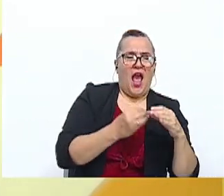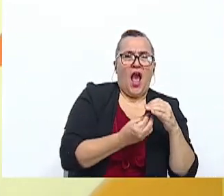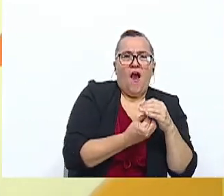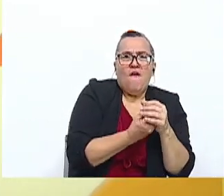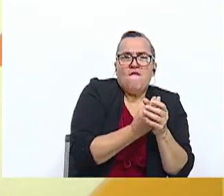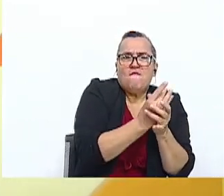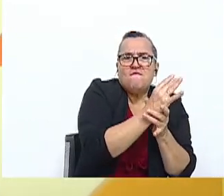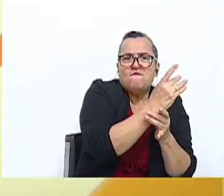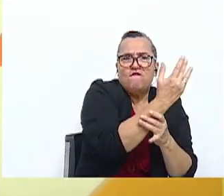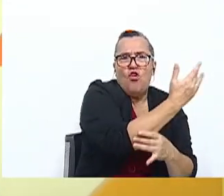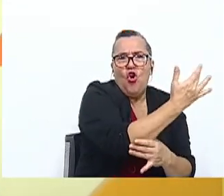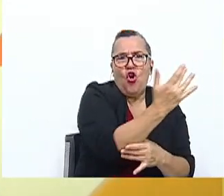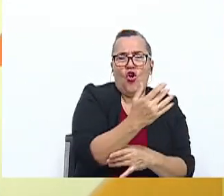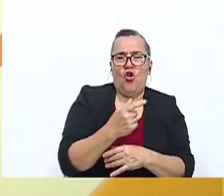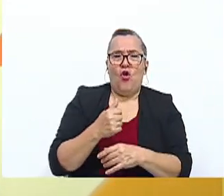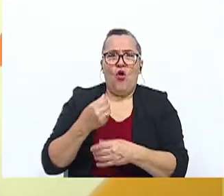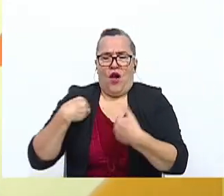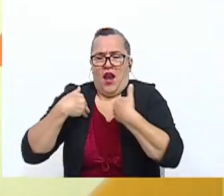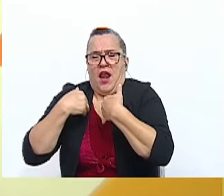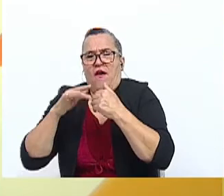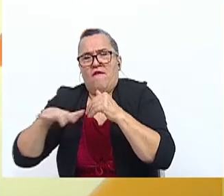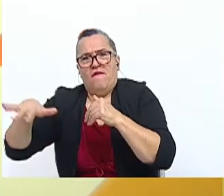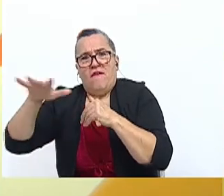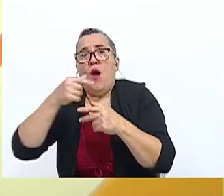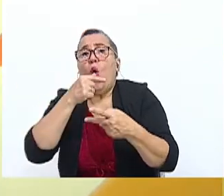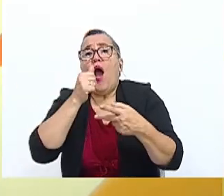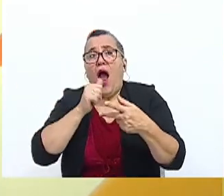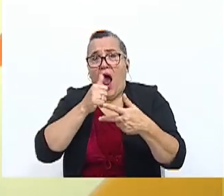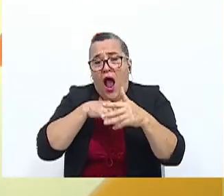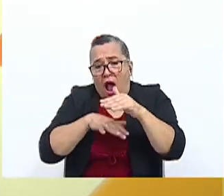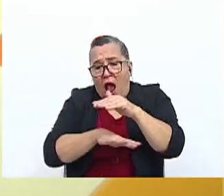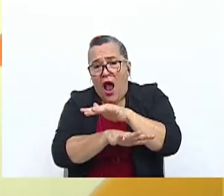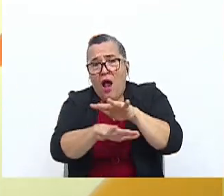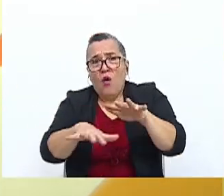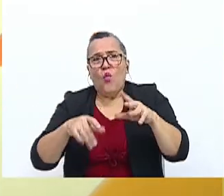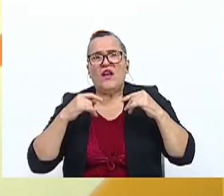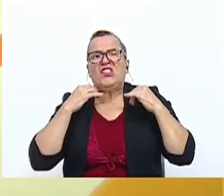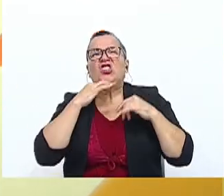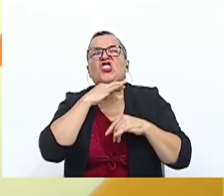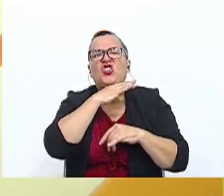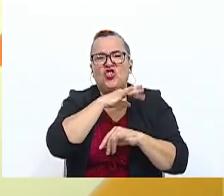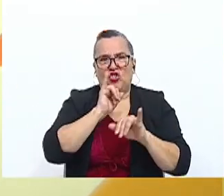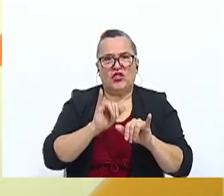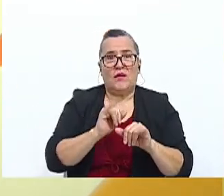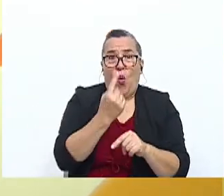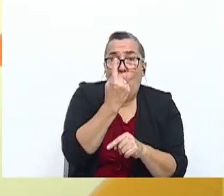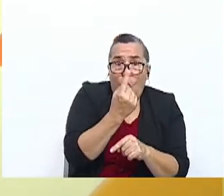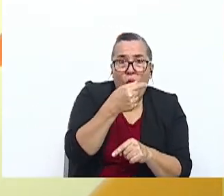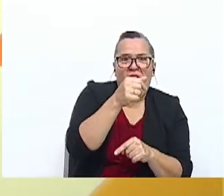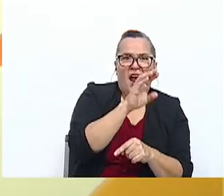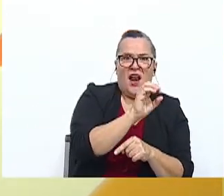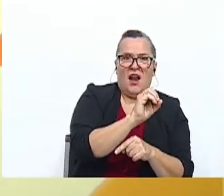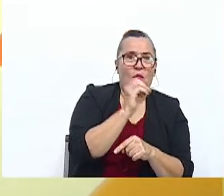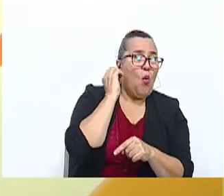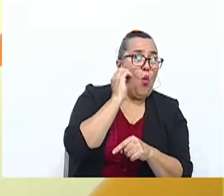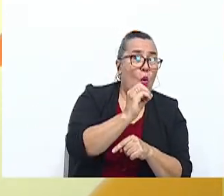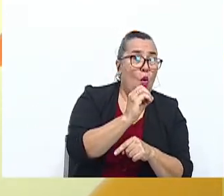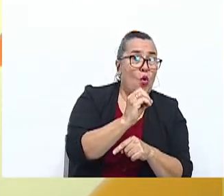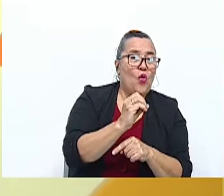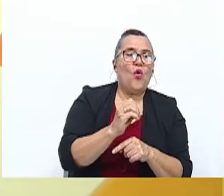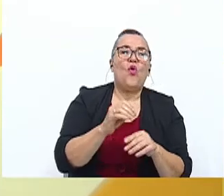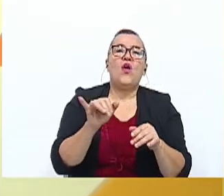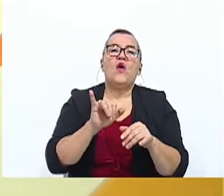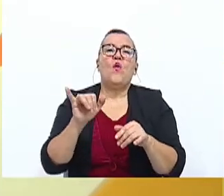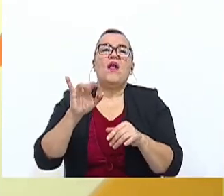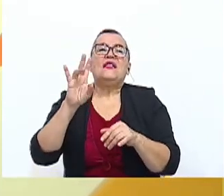y también las aguas subterráneas? Cada gramo de oro extraído genera 6